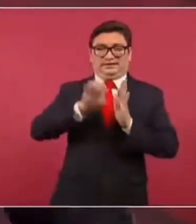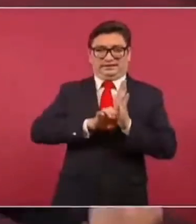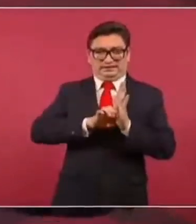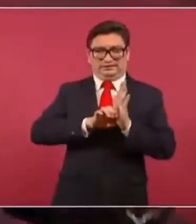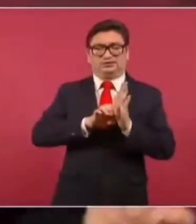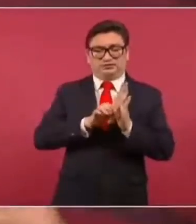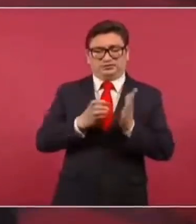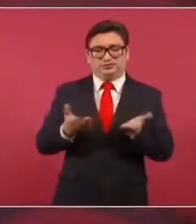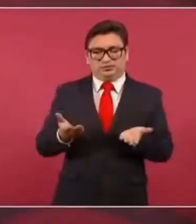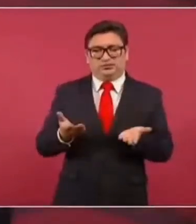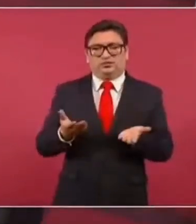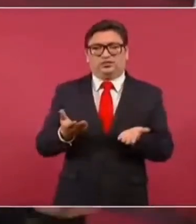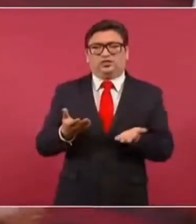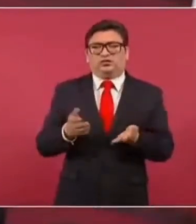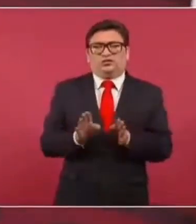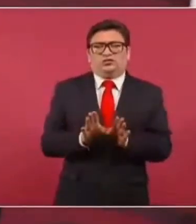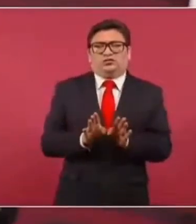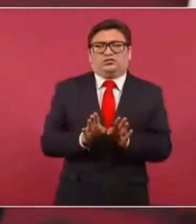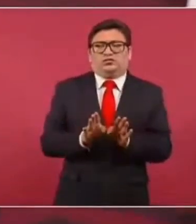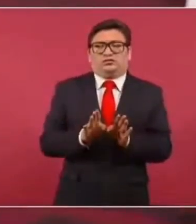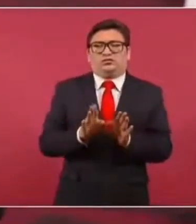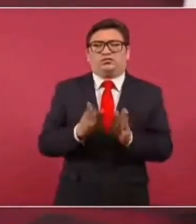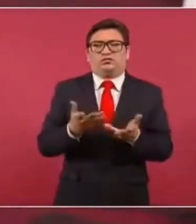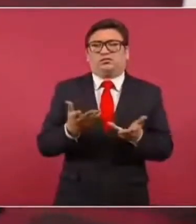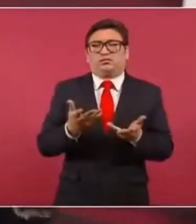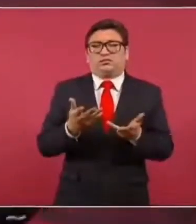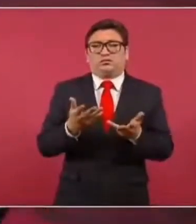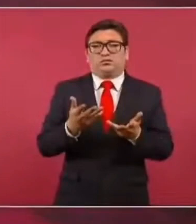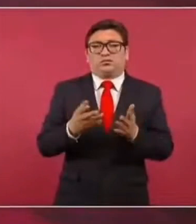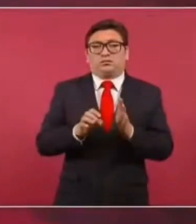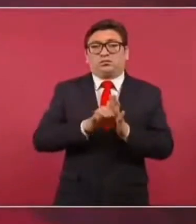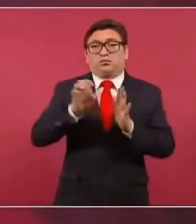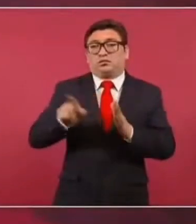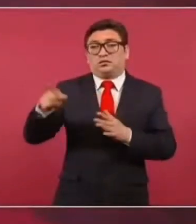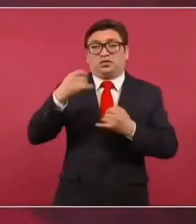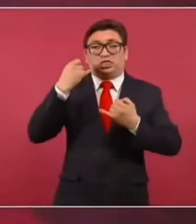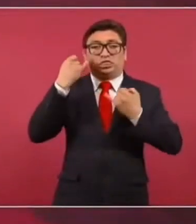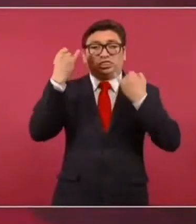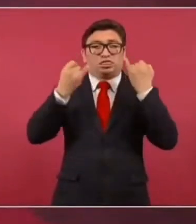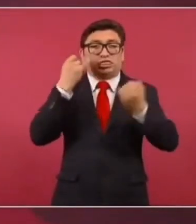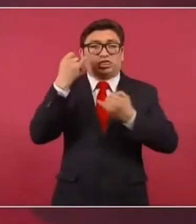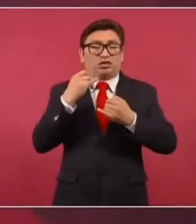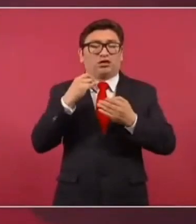¿Cómo es que de manera leguleya